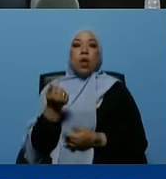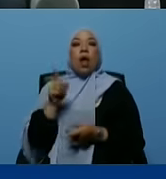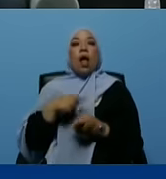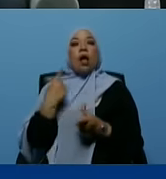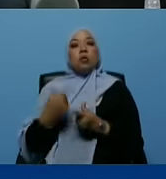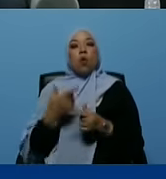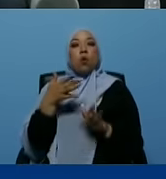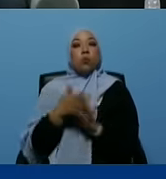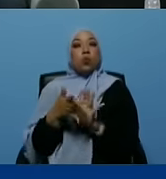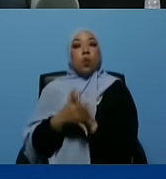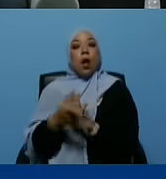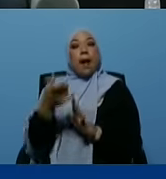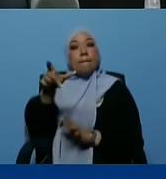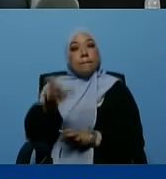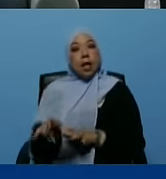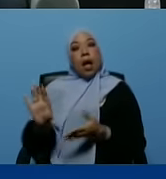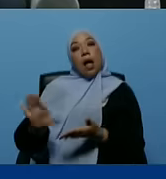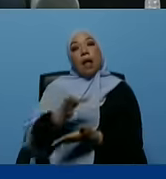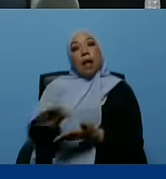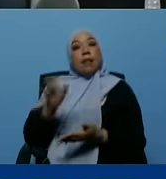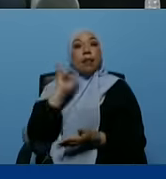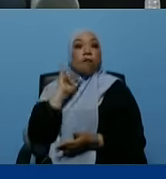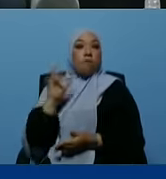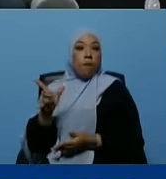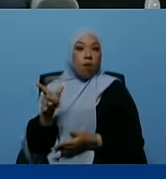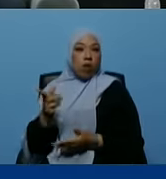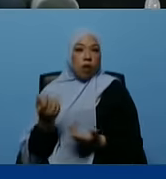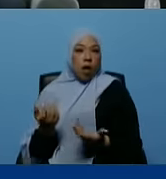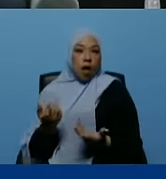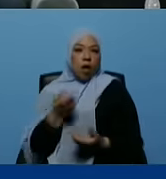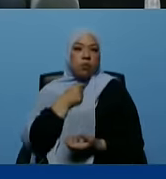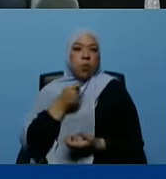Entonces, por lo menos Delcy es cantante famosa.